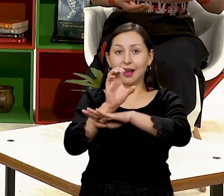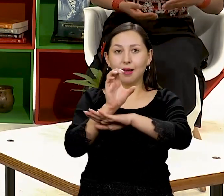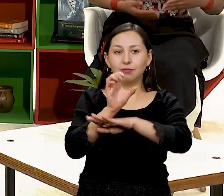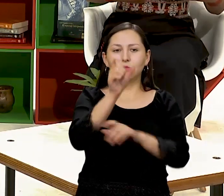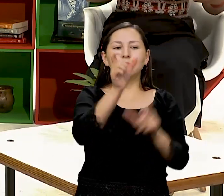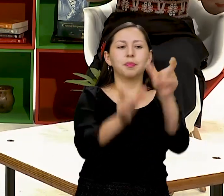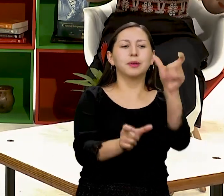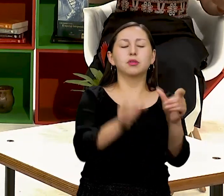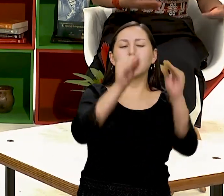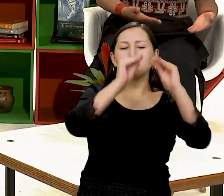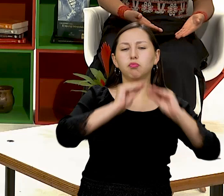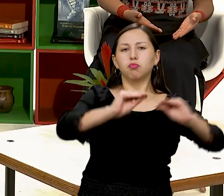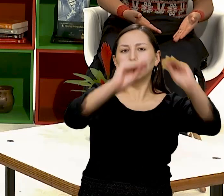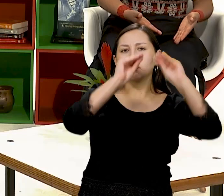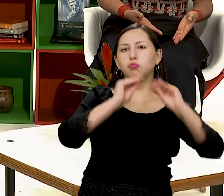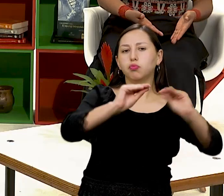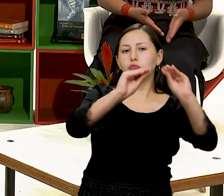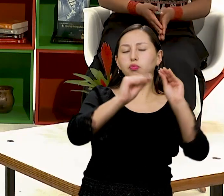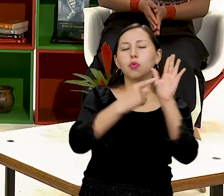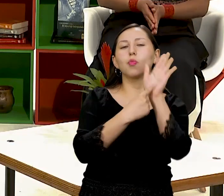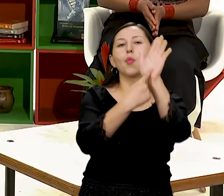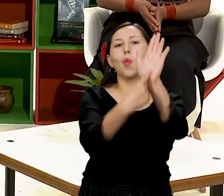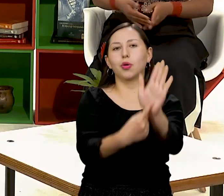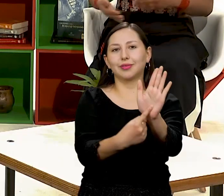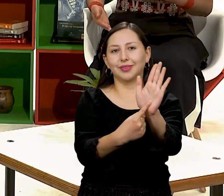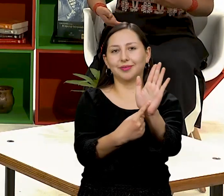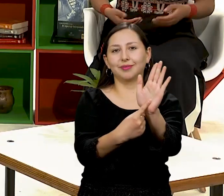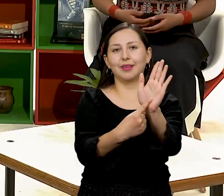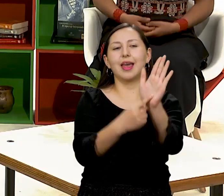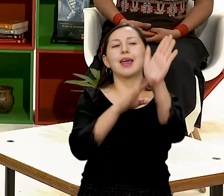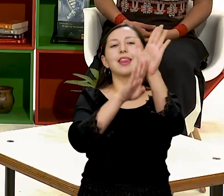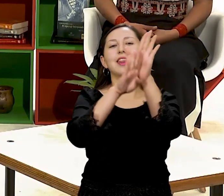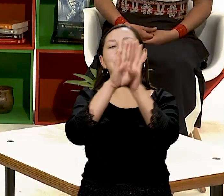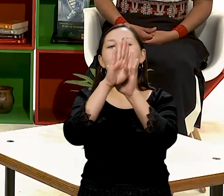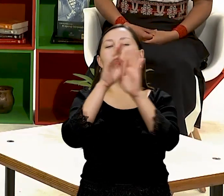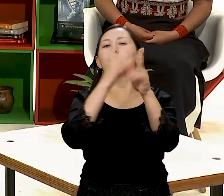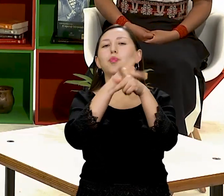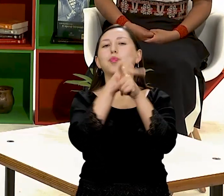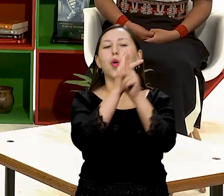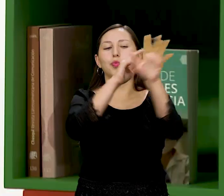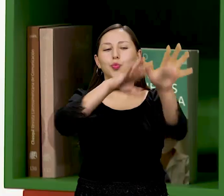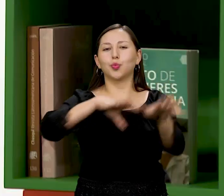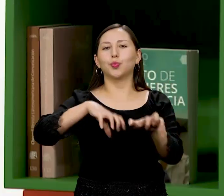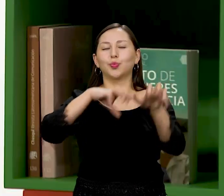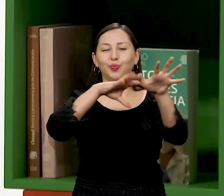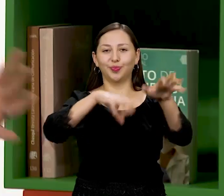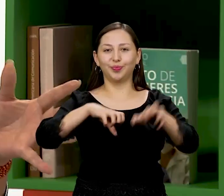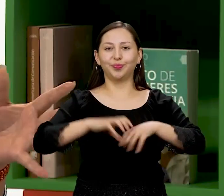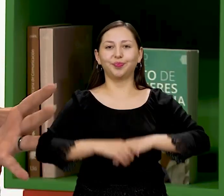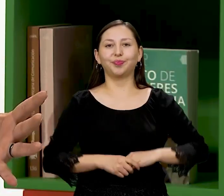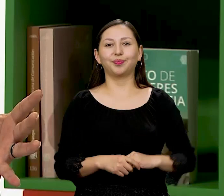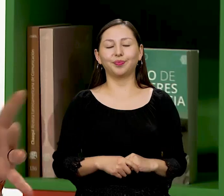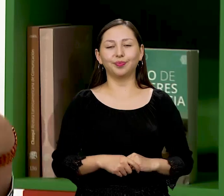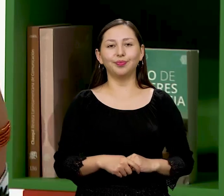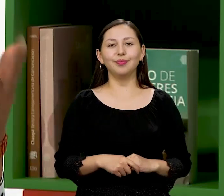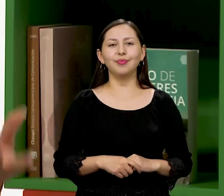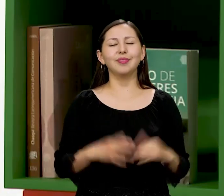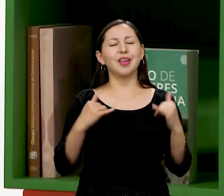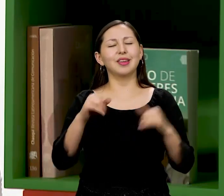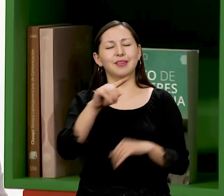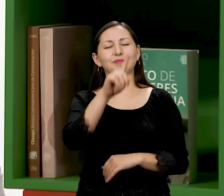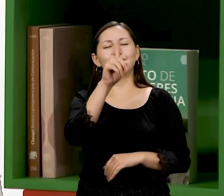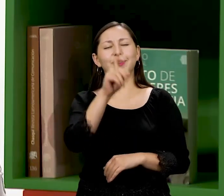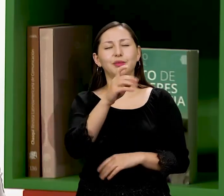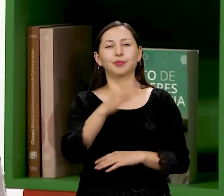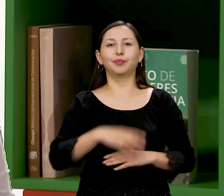necesita saber cómo él incrementar sus rendimientos y abaratar sus costos. Justo con lo que topas esto último va la